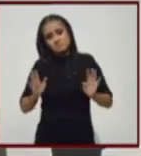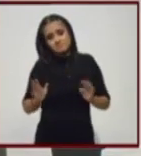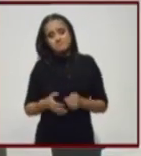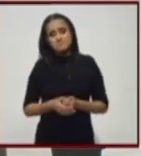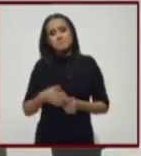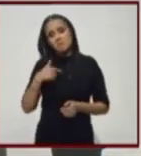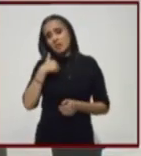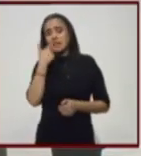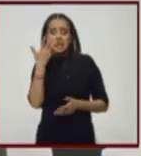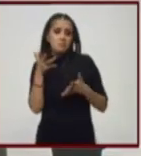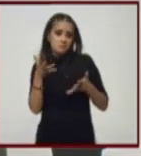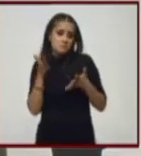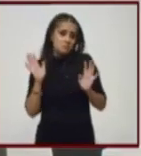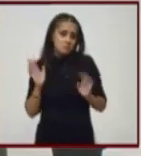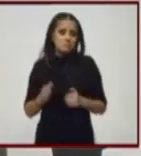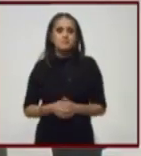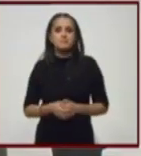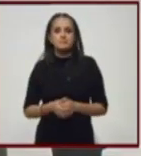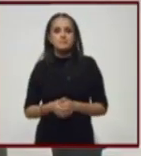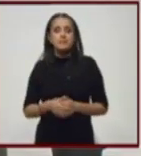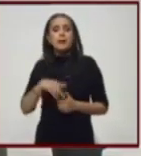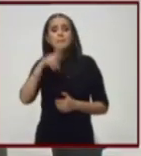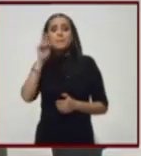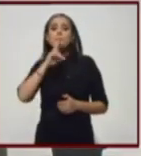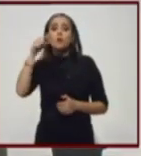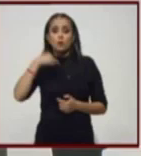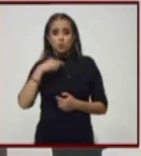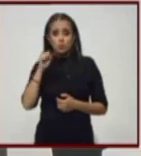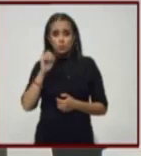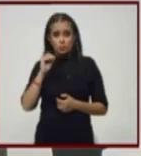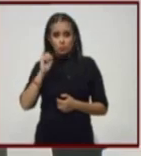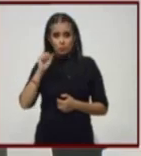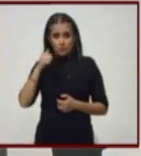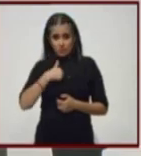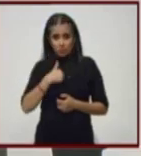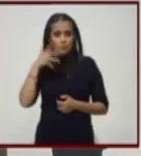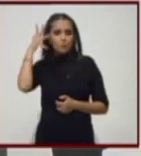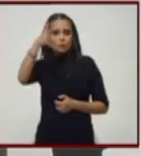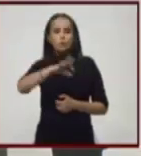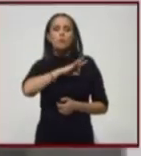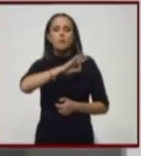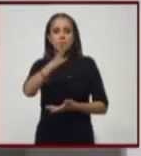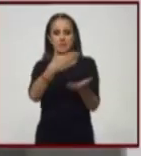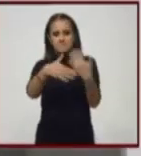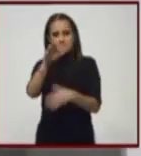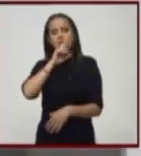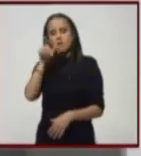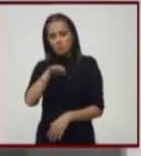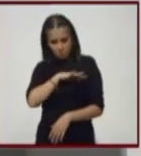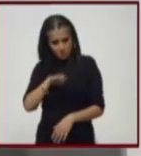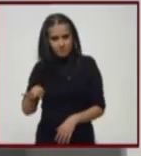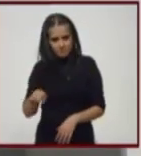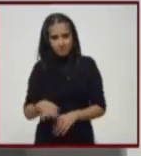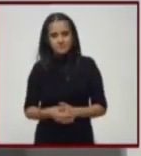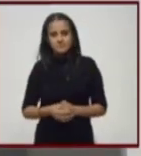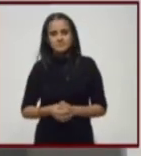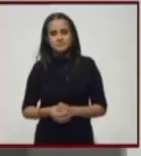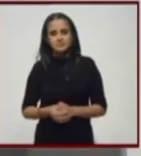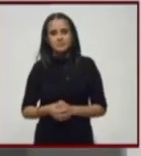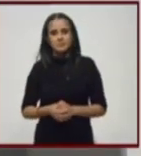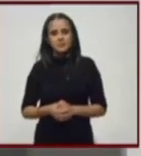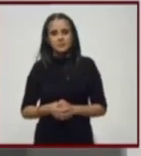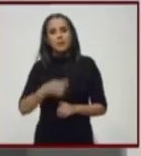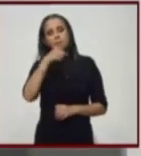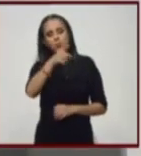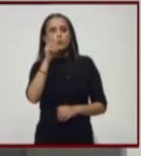apostarle a ello yo insisto en que lo mejor de sosa está por venir está bien eso está bien pero pero sí pero si volteas a